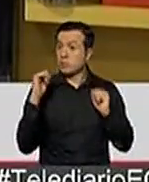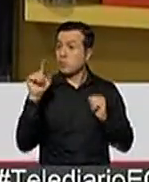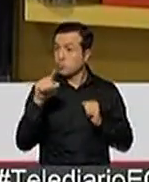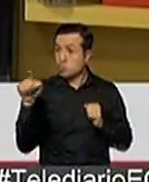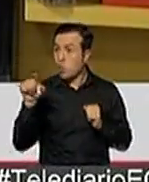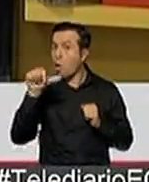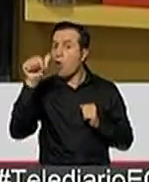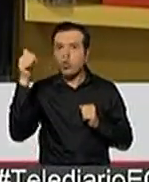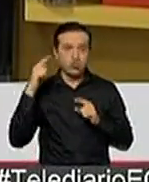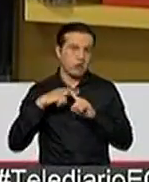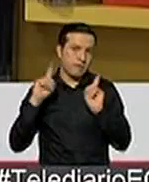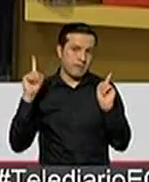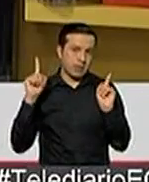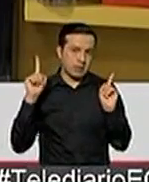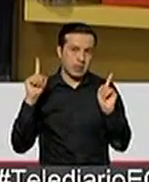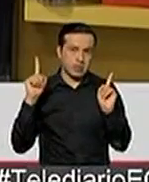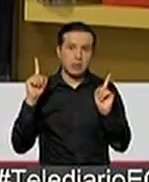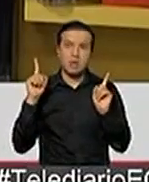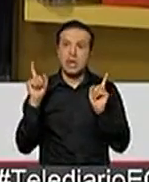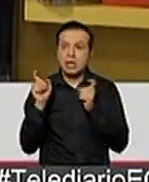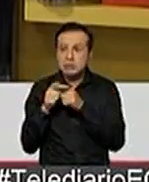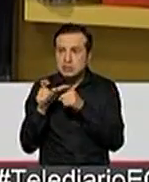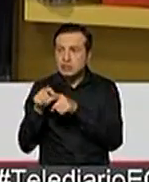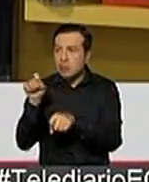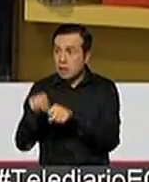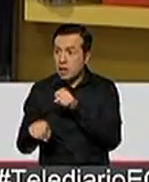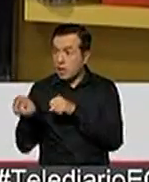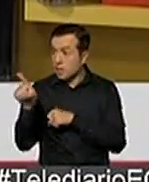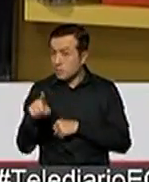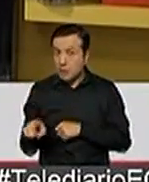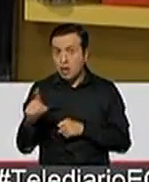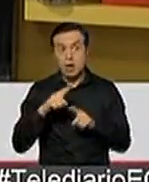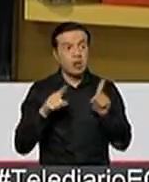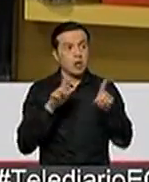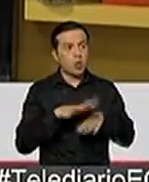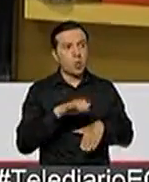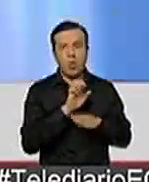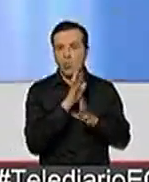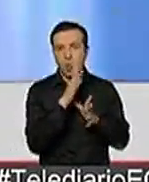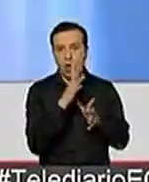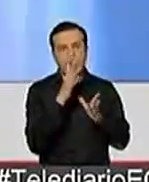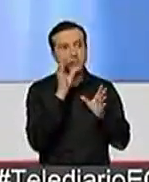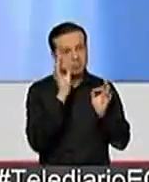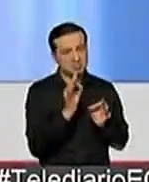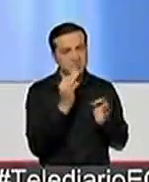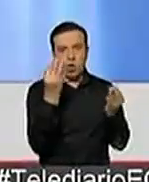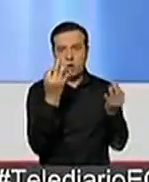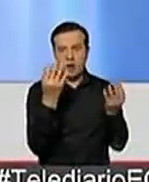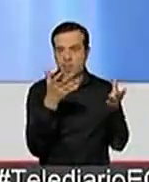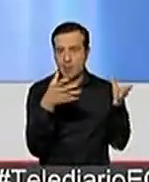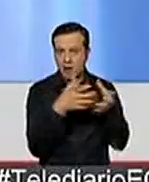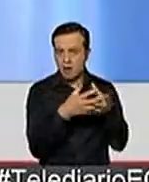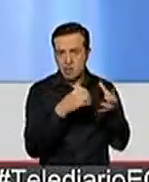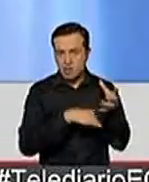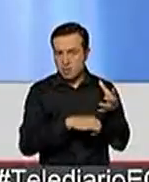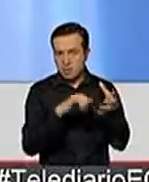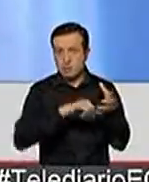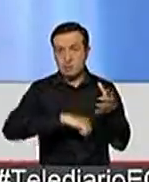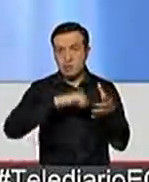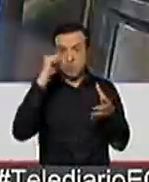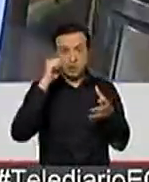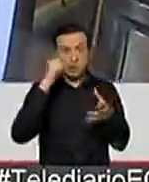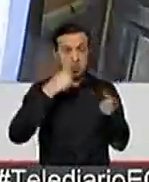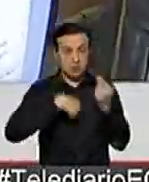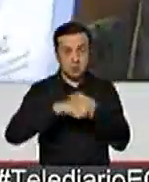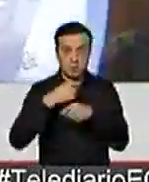manejan híbridos por el tema de la roya, que es una enfermedad que ha afectado a nivel mundial a la caficultura. El grano de los productores ganadores se